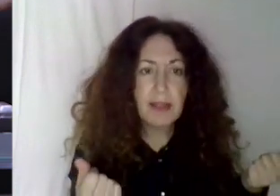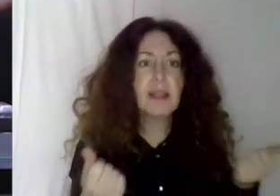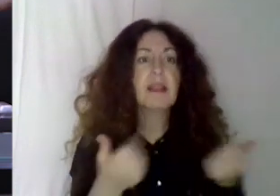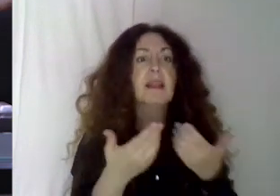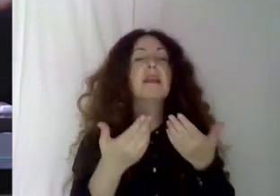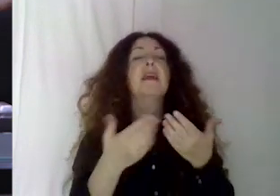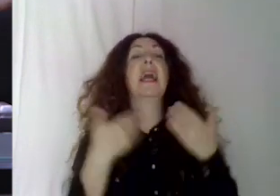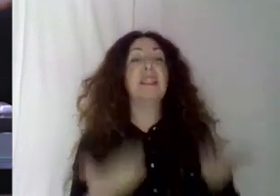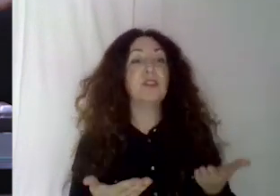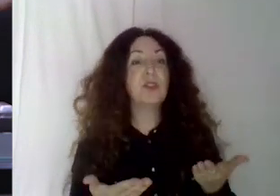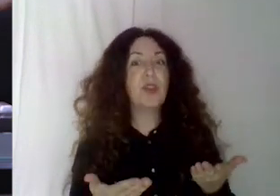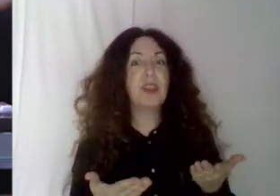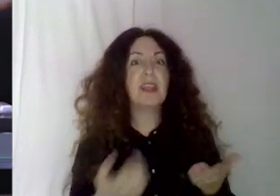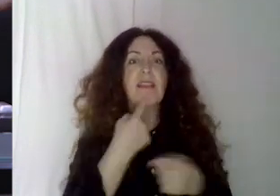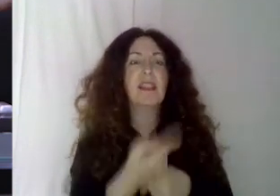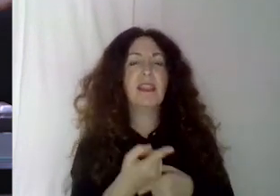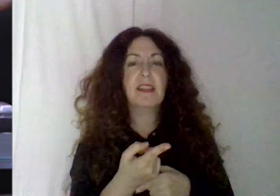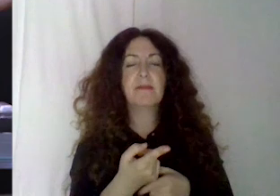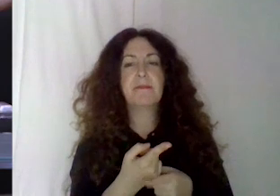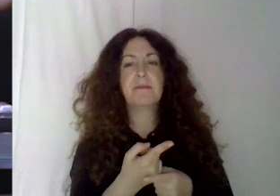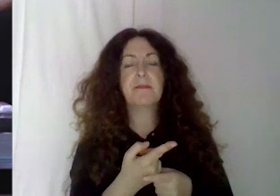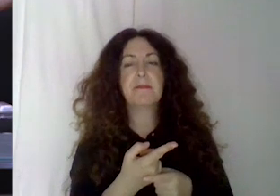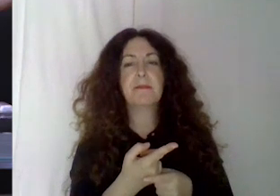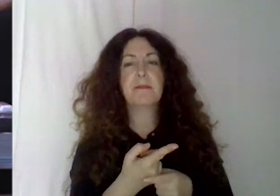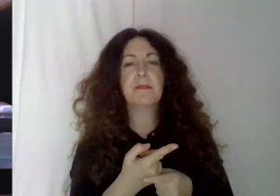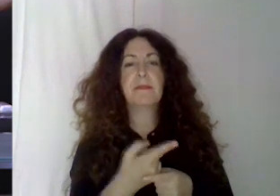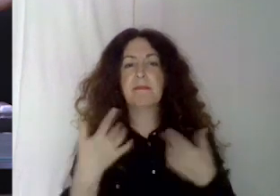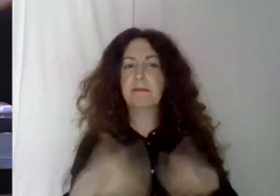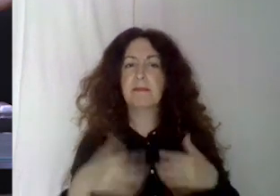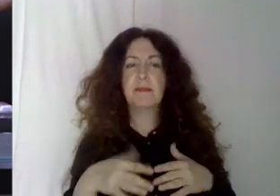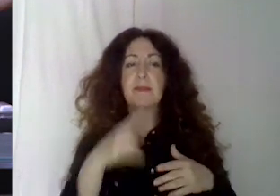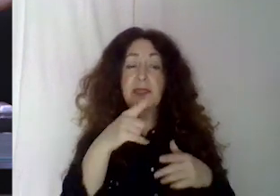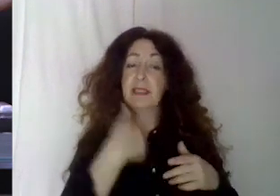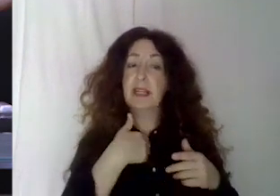Es veramente... tremendo, ¿no?